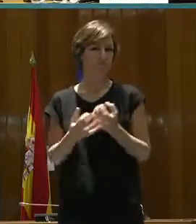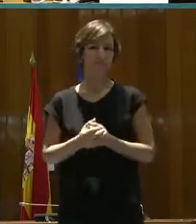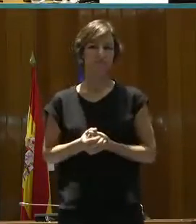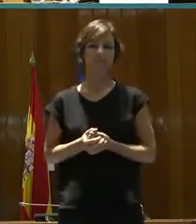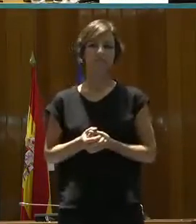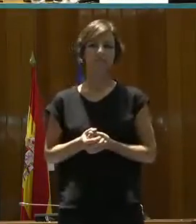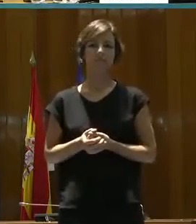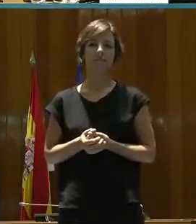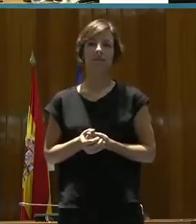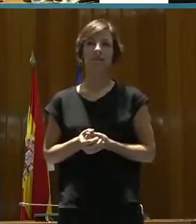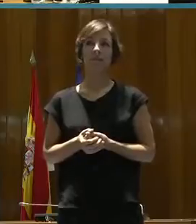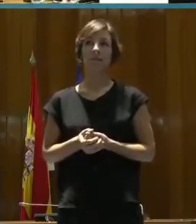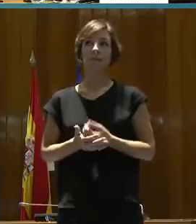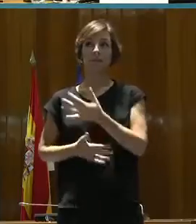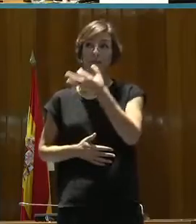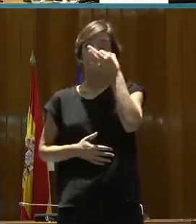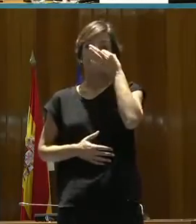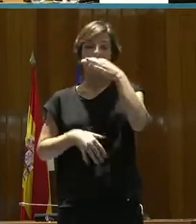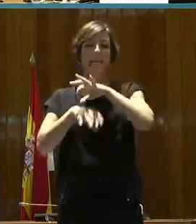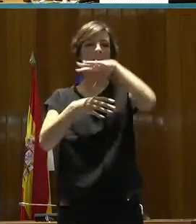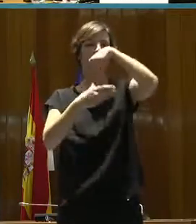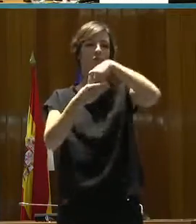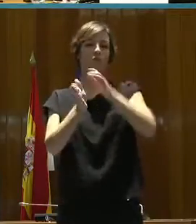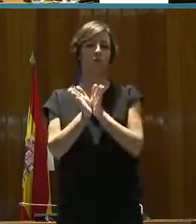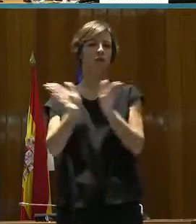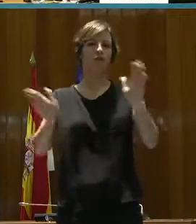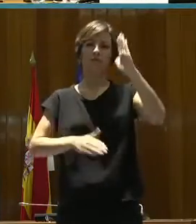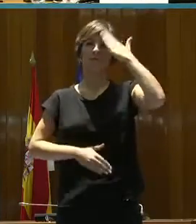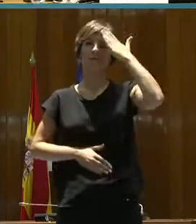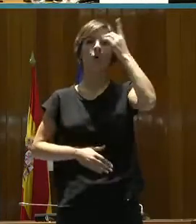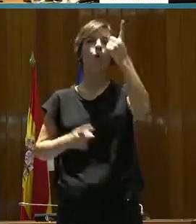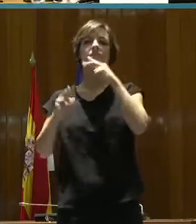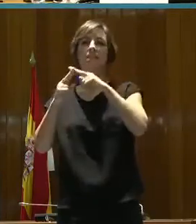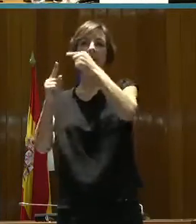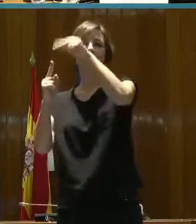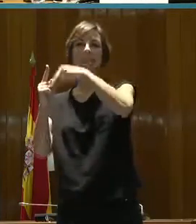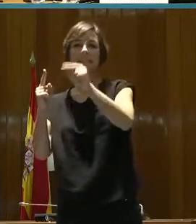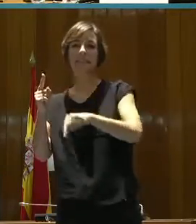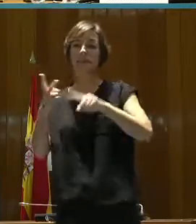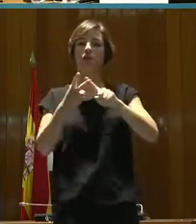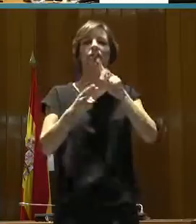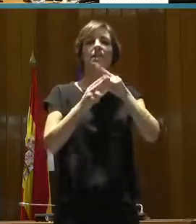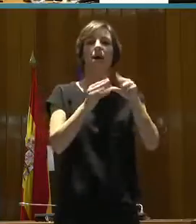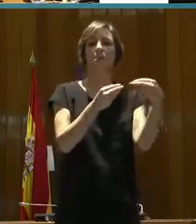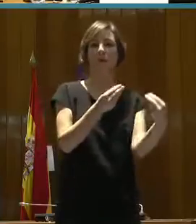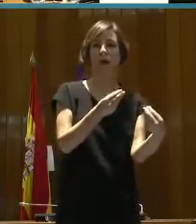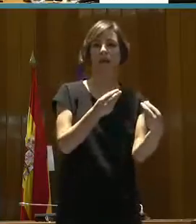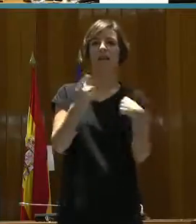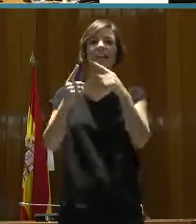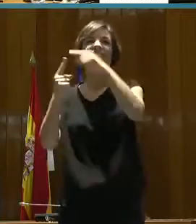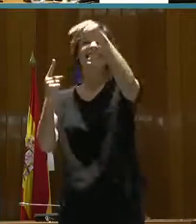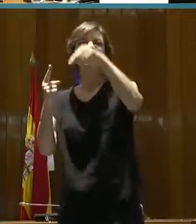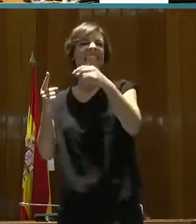Esta obra consta de dos componentes principales, una que hemos llamado checklist y otra que hemos llamado el manual. El checklist no es más que